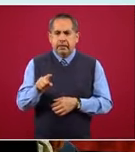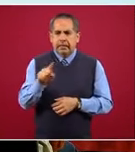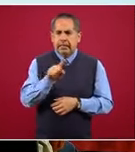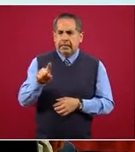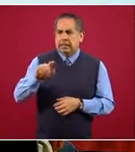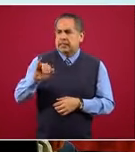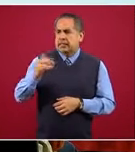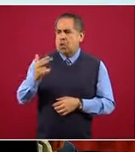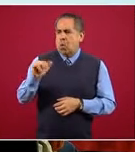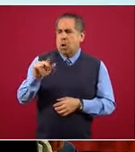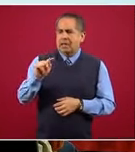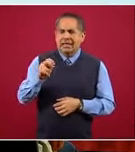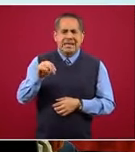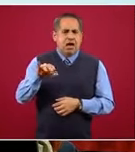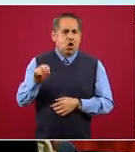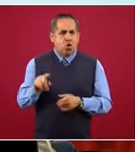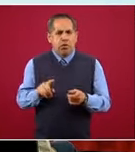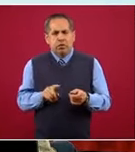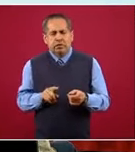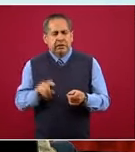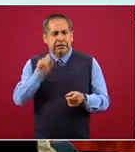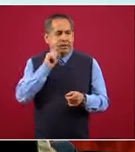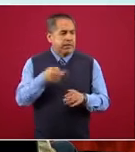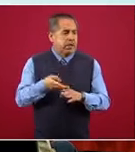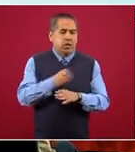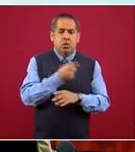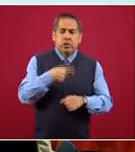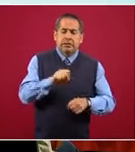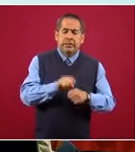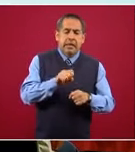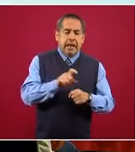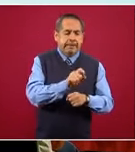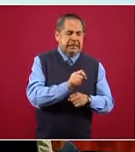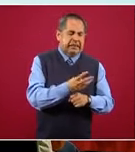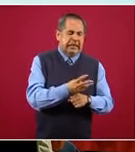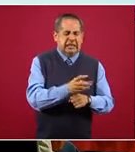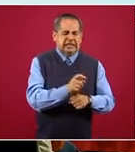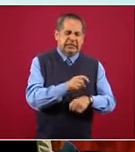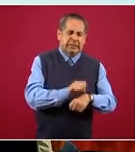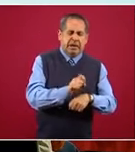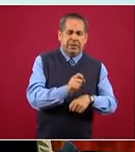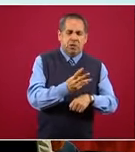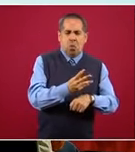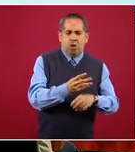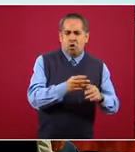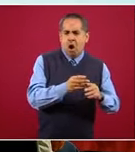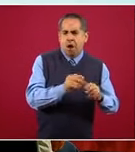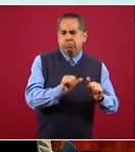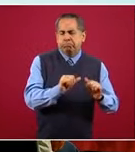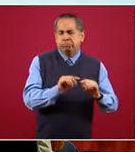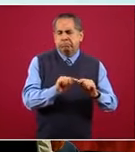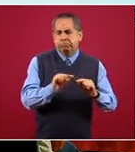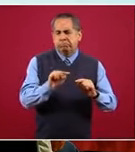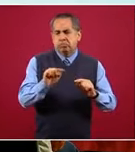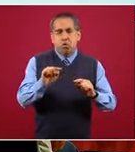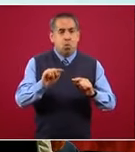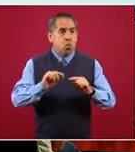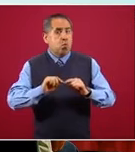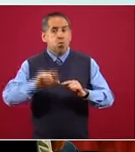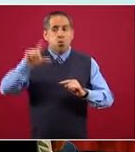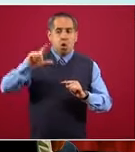Zihuatanejo, también una tendencia ascendente a partir de la semana 23-24, aunque no ha tenido una